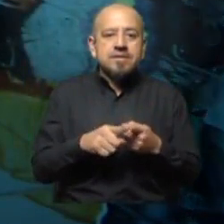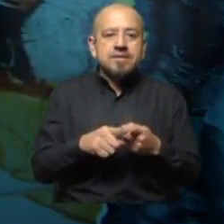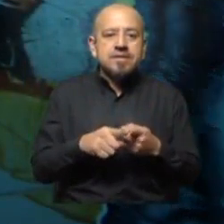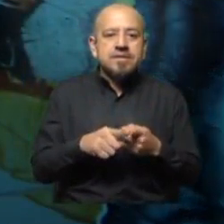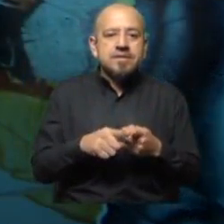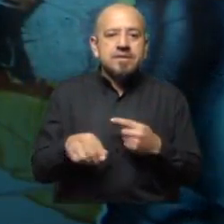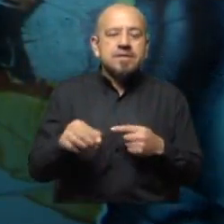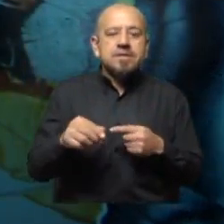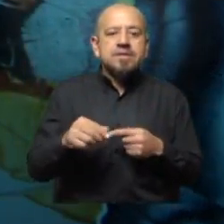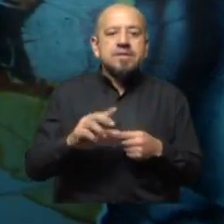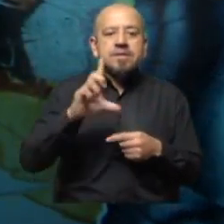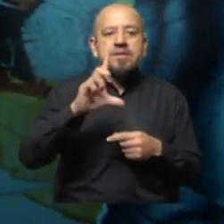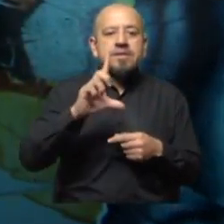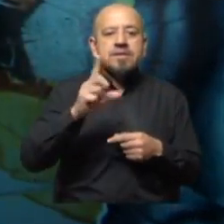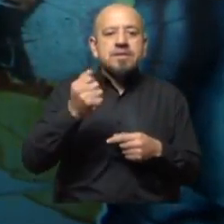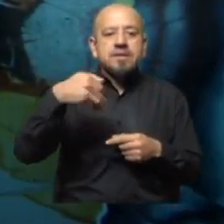toda la